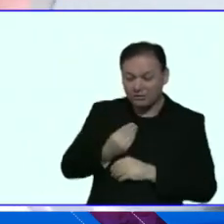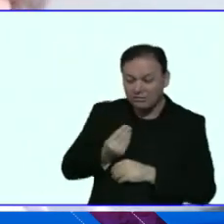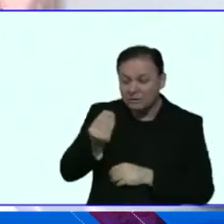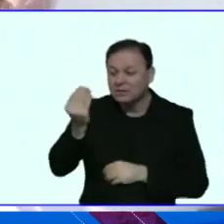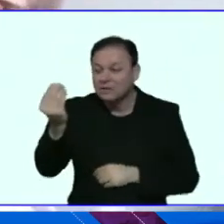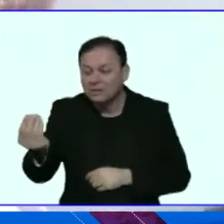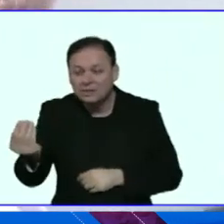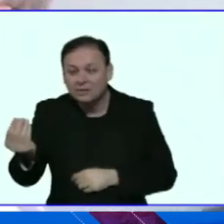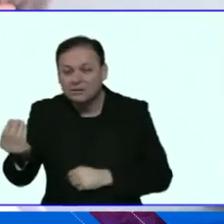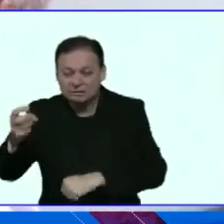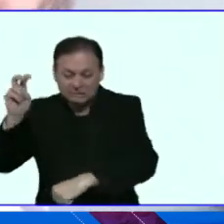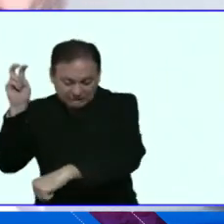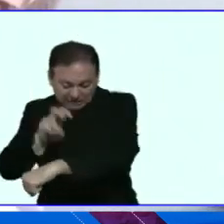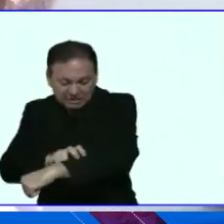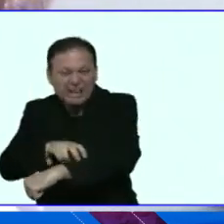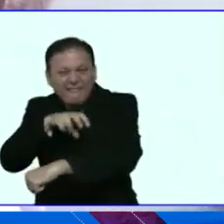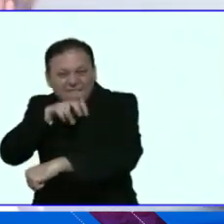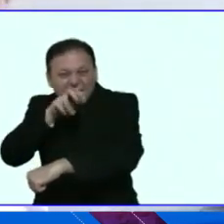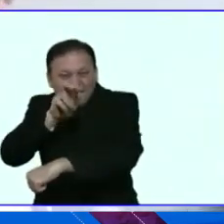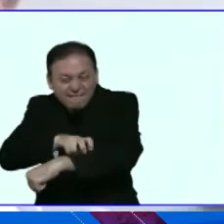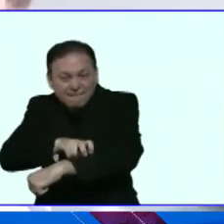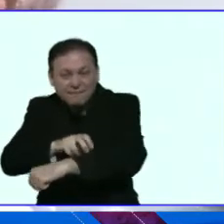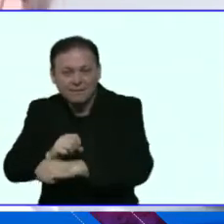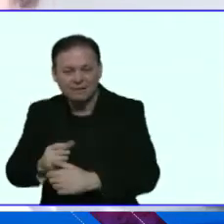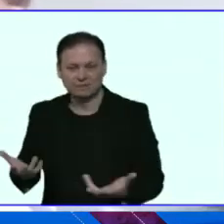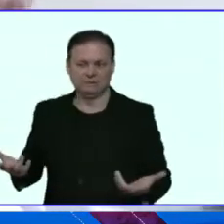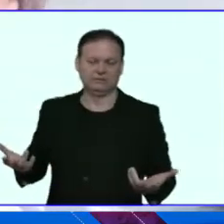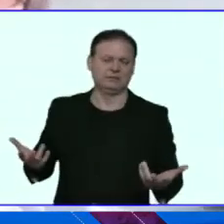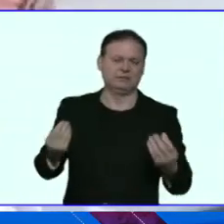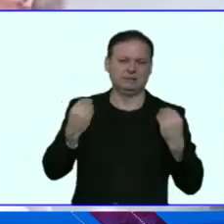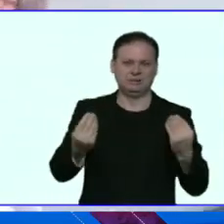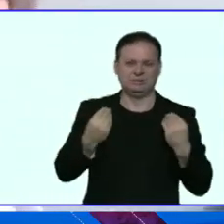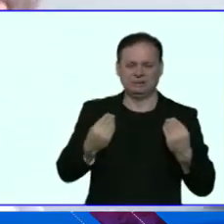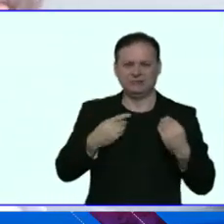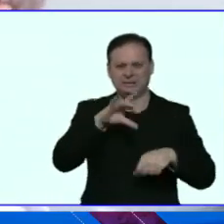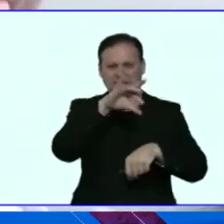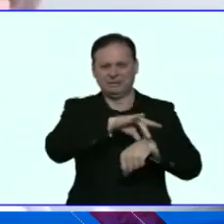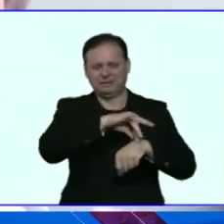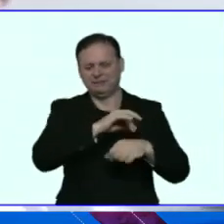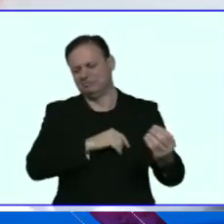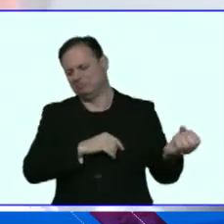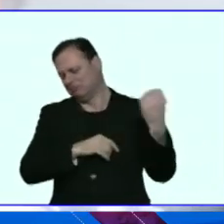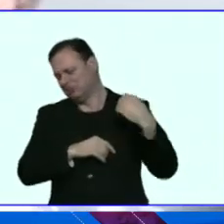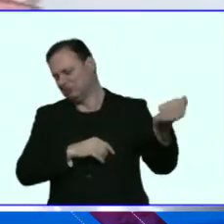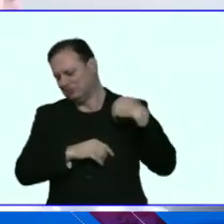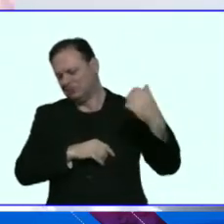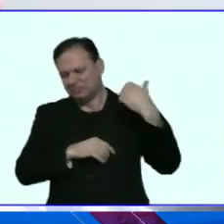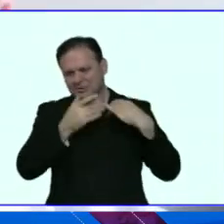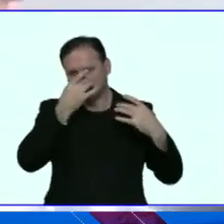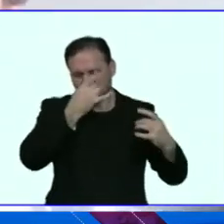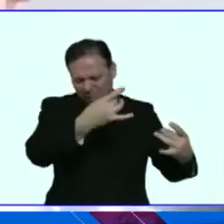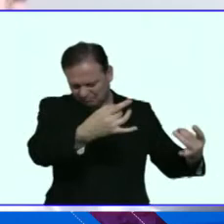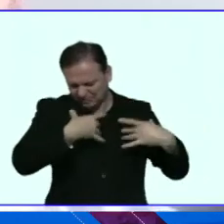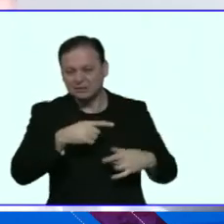morder porque ya mordieron previamente a otros? Eso es un desprecio a la acción diaria de los compañeros. Y por supuesto que no me